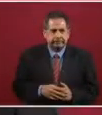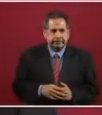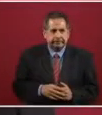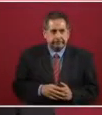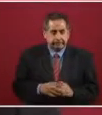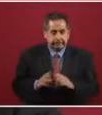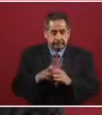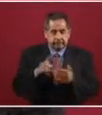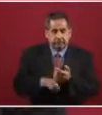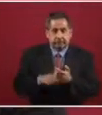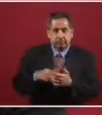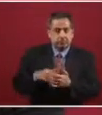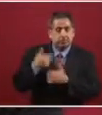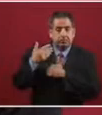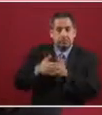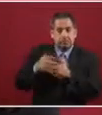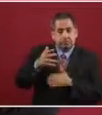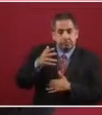en el porvenir